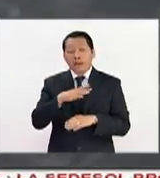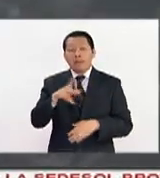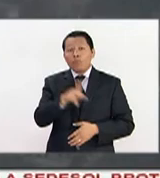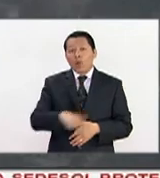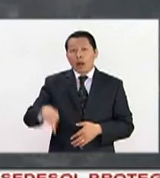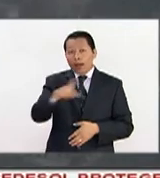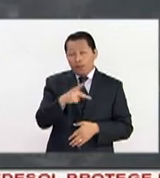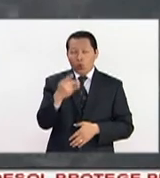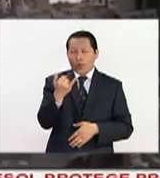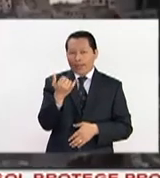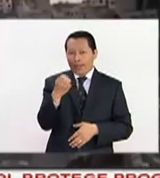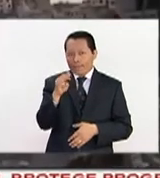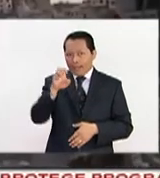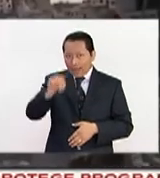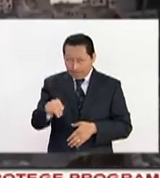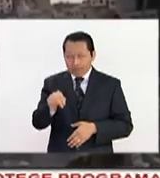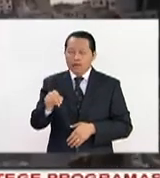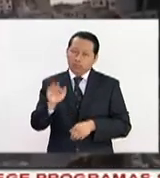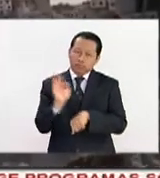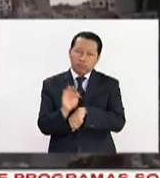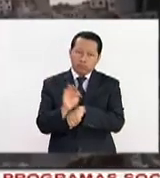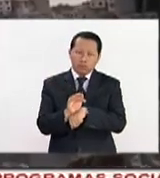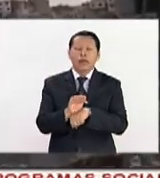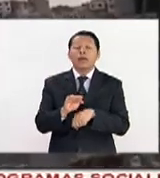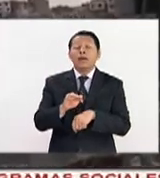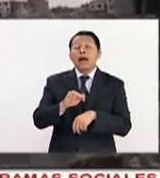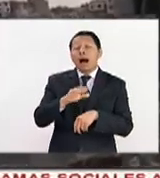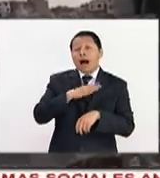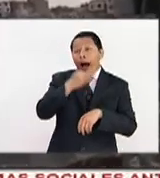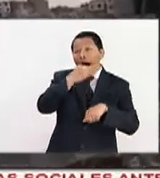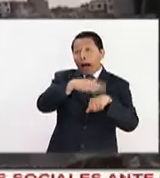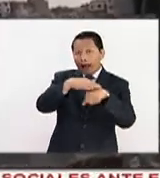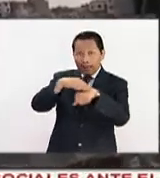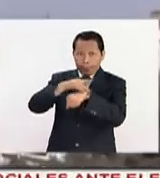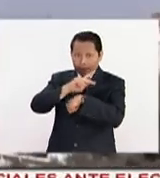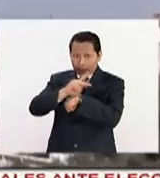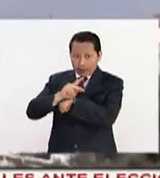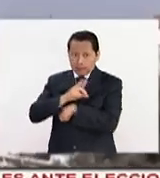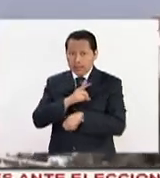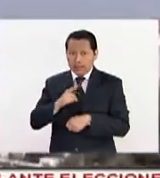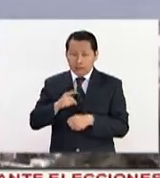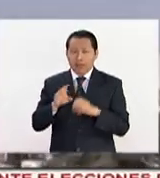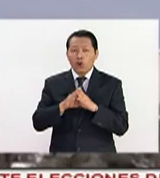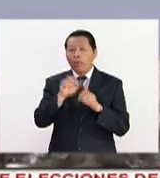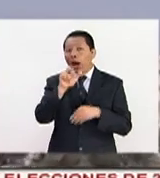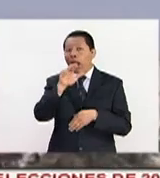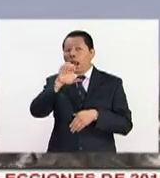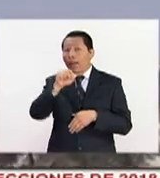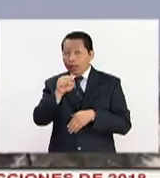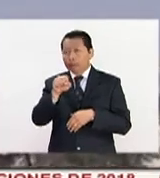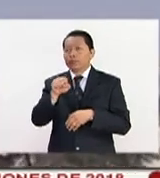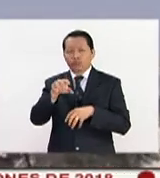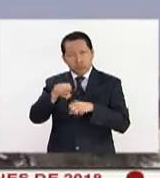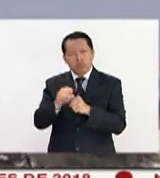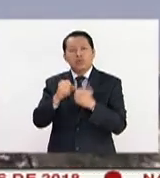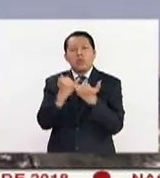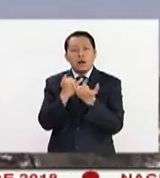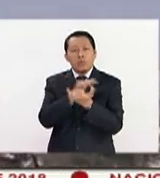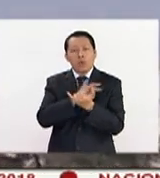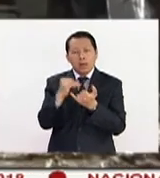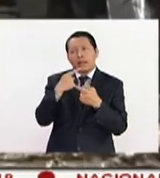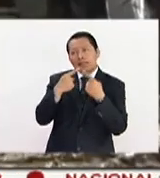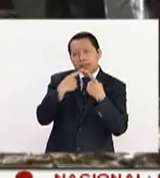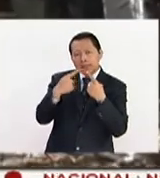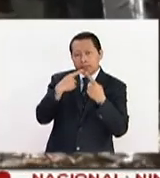pueblo yemení. Nuestro país convocó a la comunidad internacional a acatar el embargo de armas, a reanudar las negociaciones entre